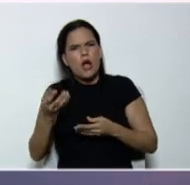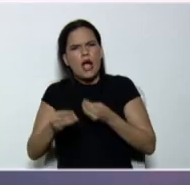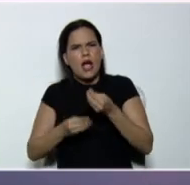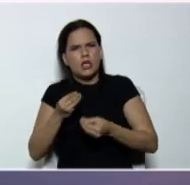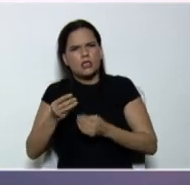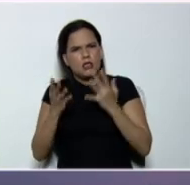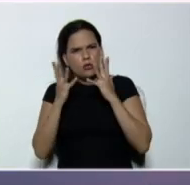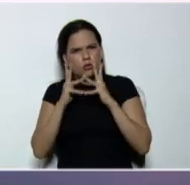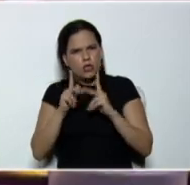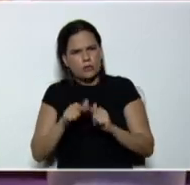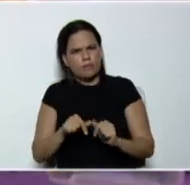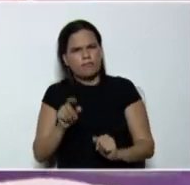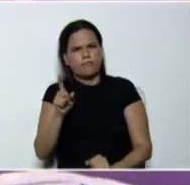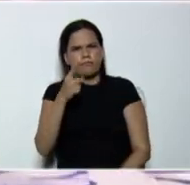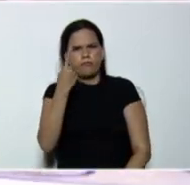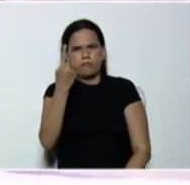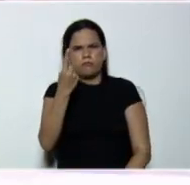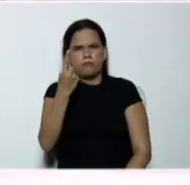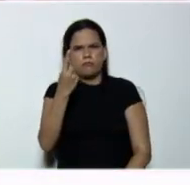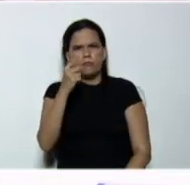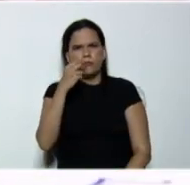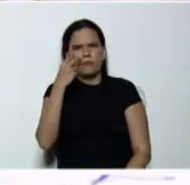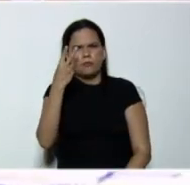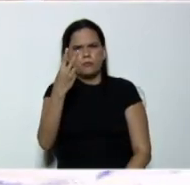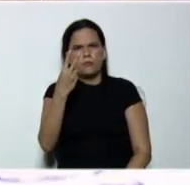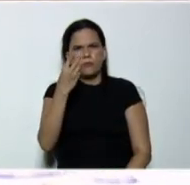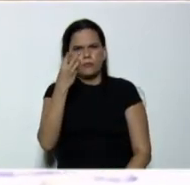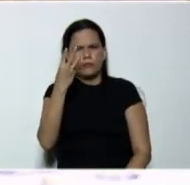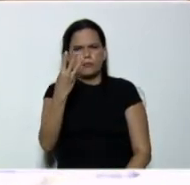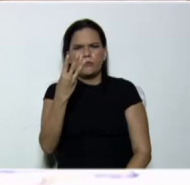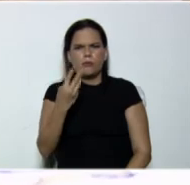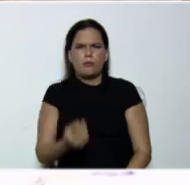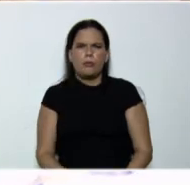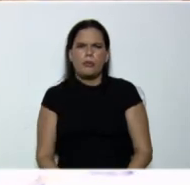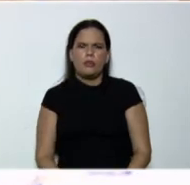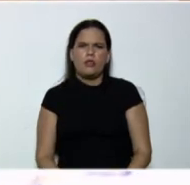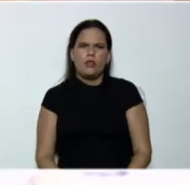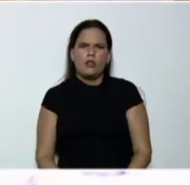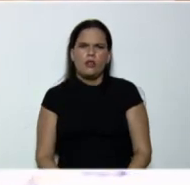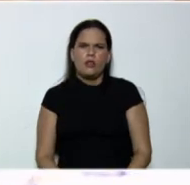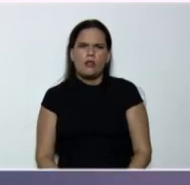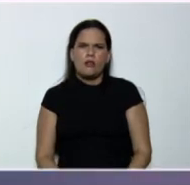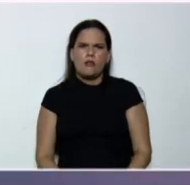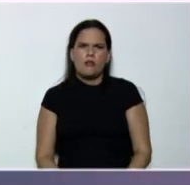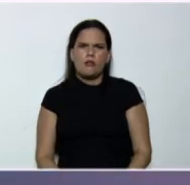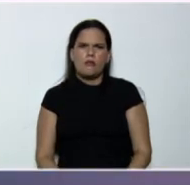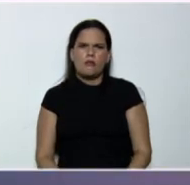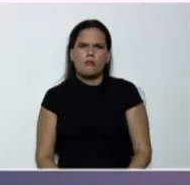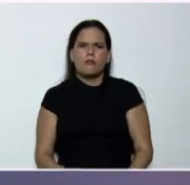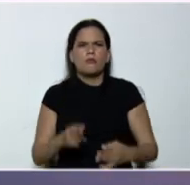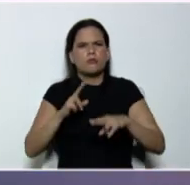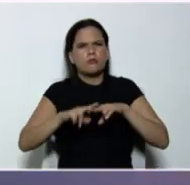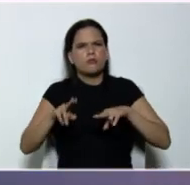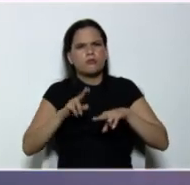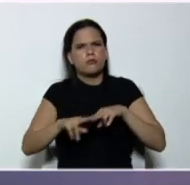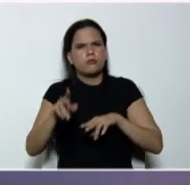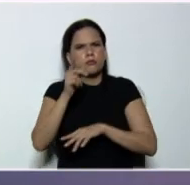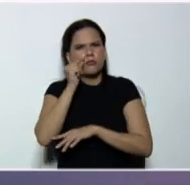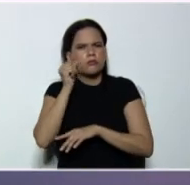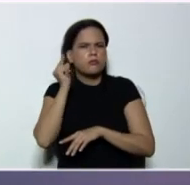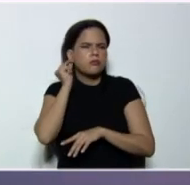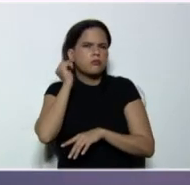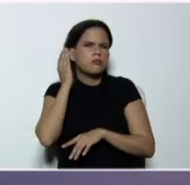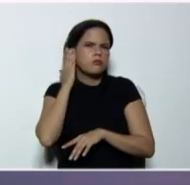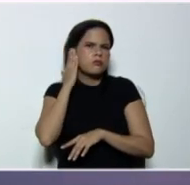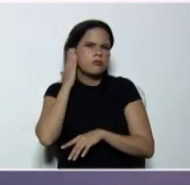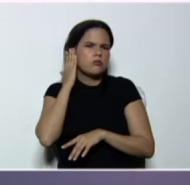Uno, dos y tres. En el caso del niño o la niña con deficiencia